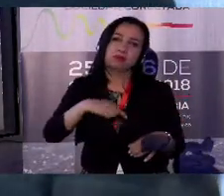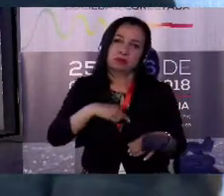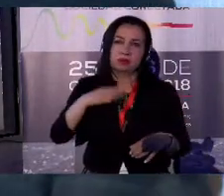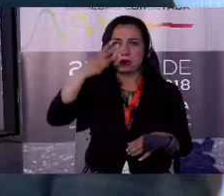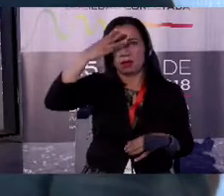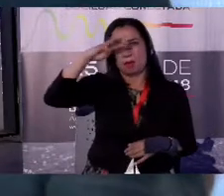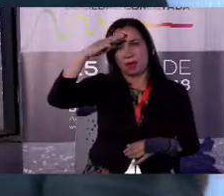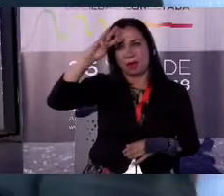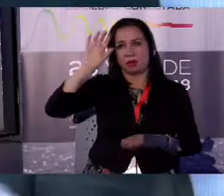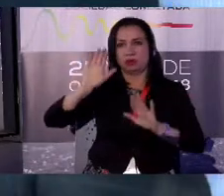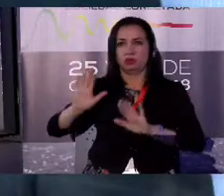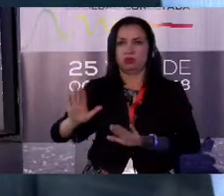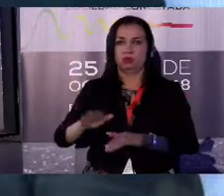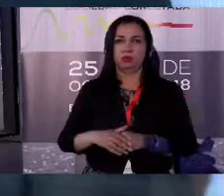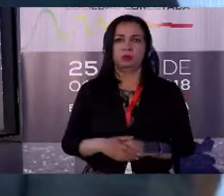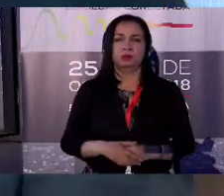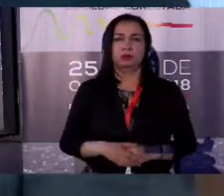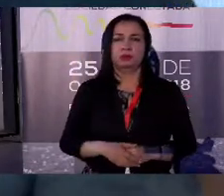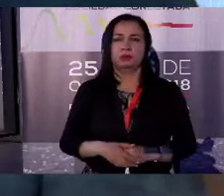México,